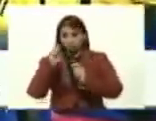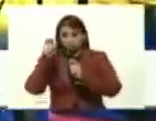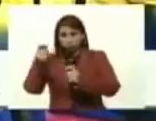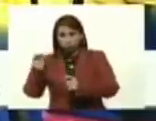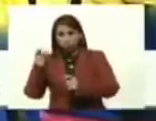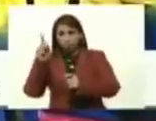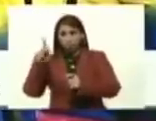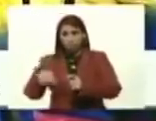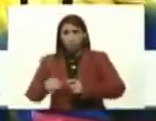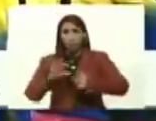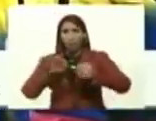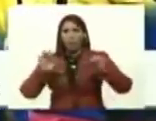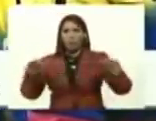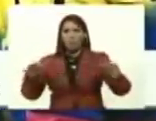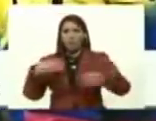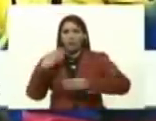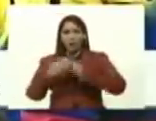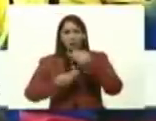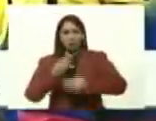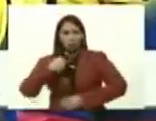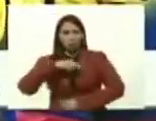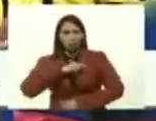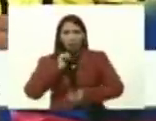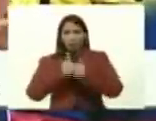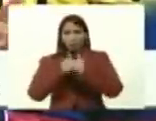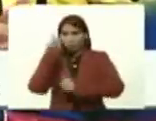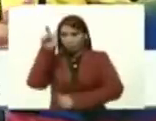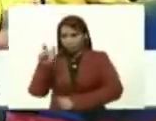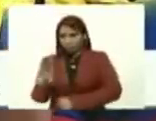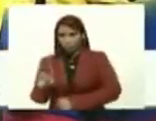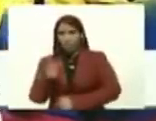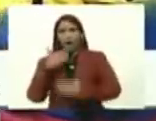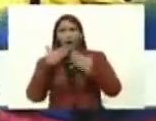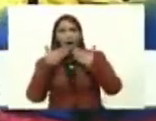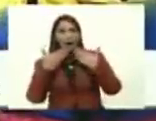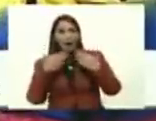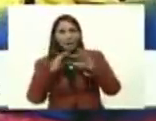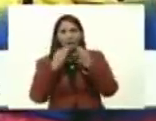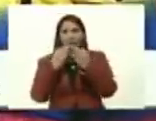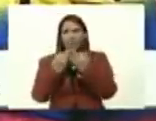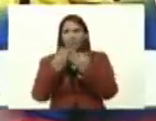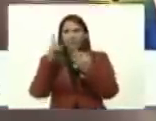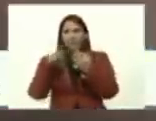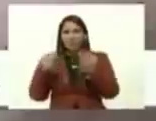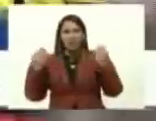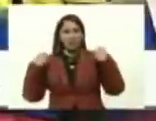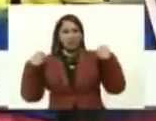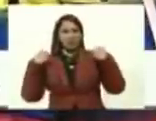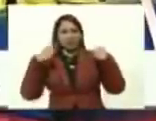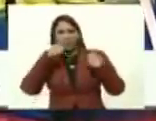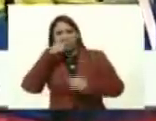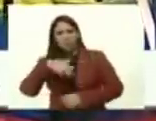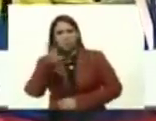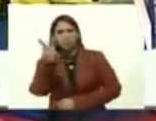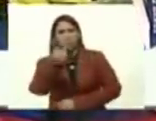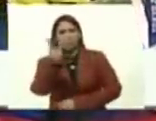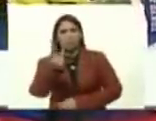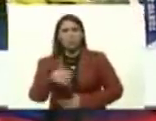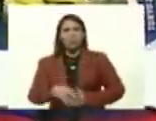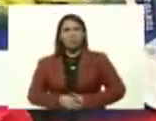actuación olímpica que ha tenido nuestra atleta Yulimar. Agradecido a su familia, a sus entrenadores y al pueblo venezolano por